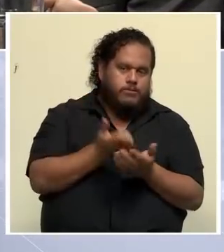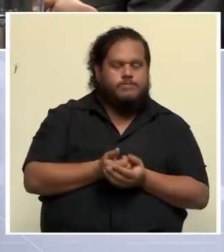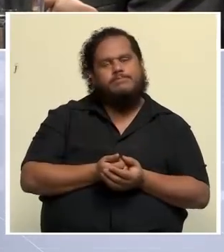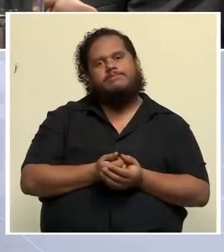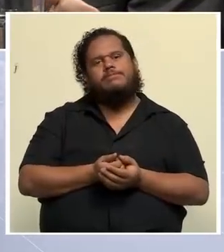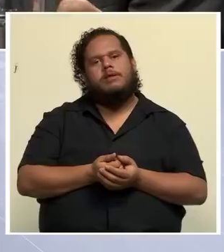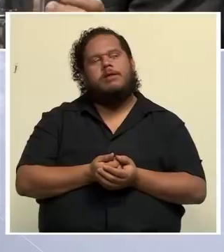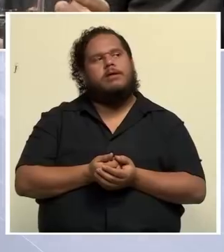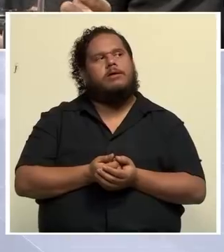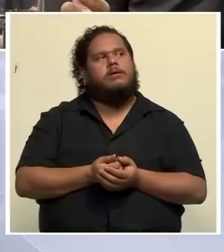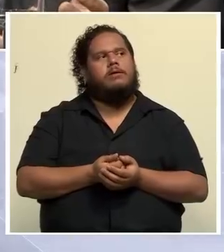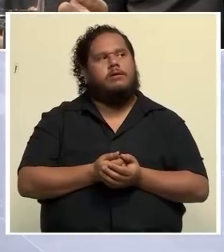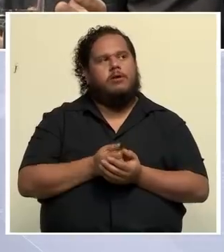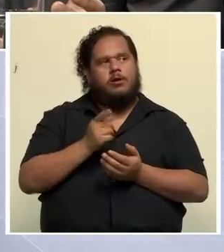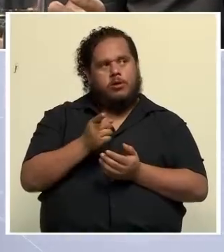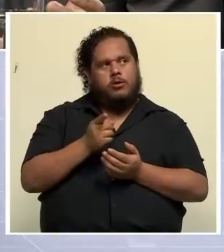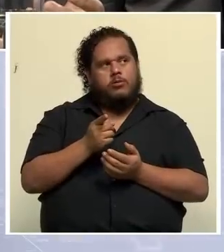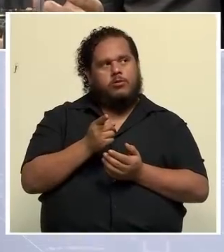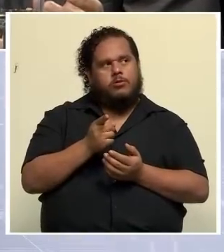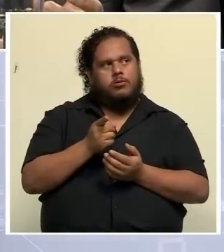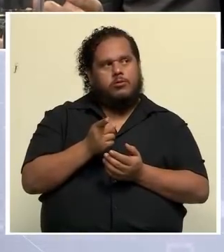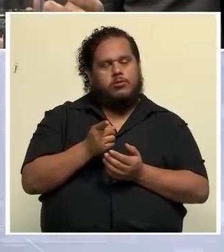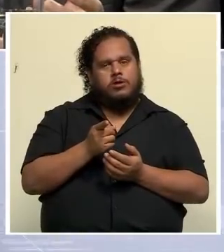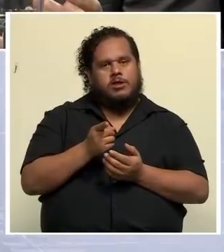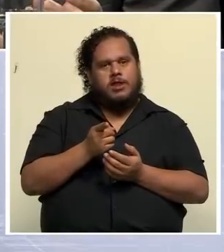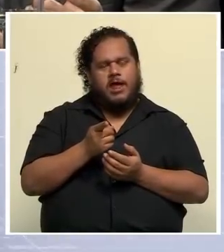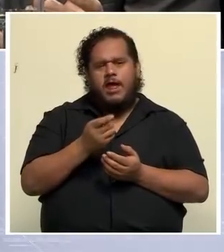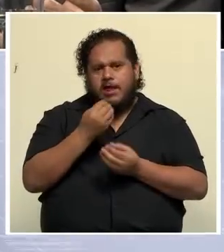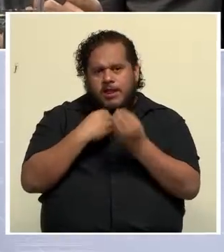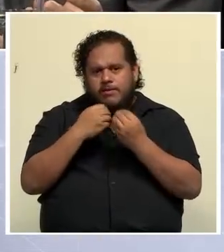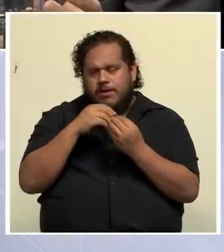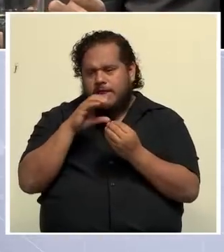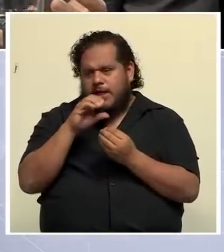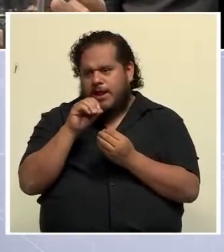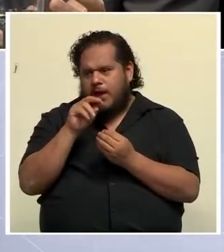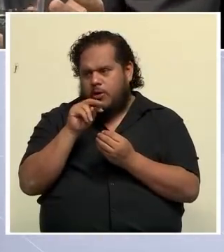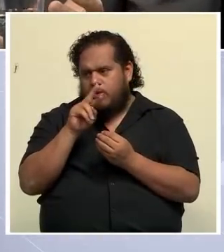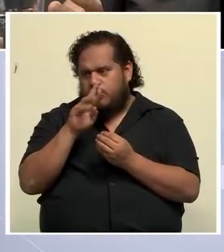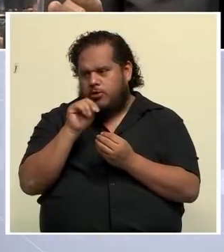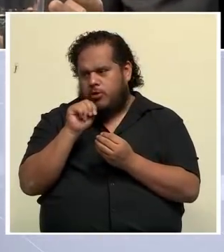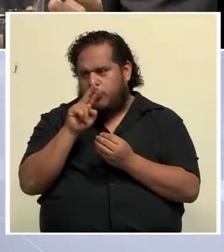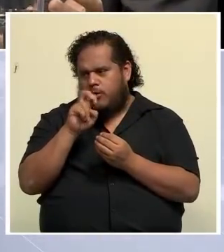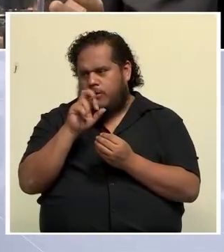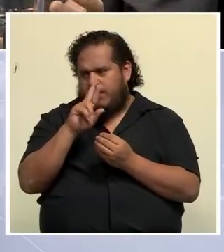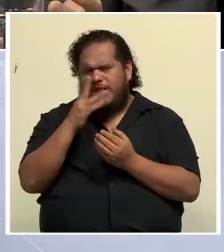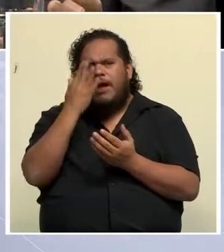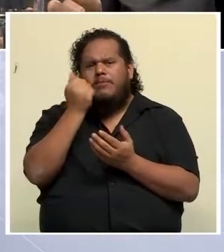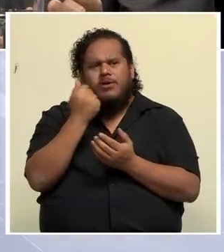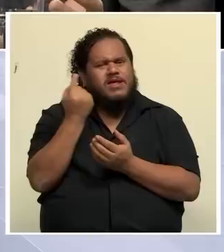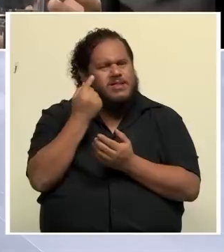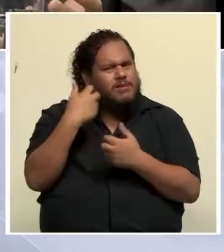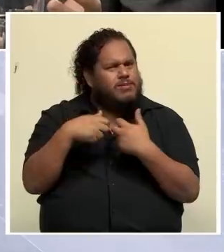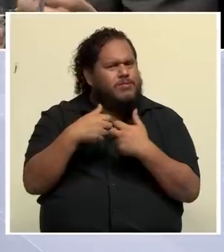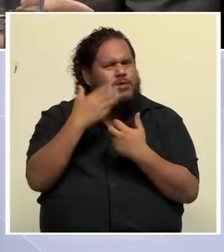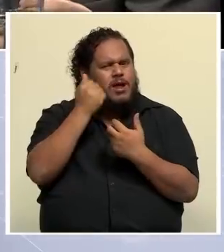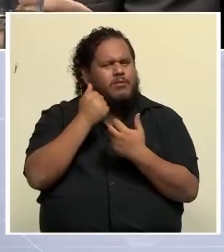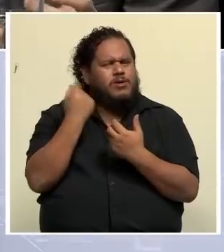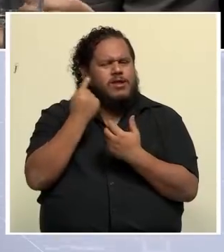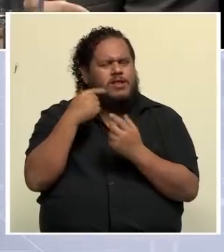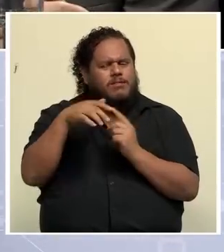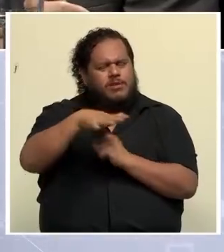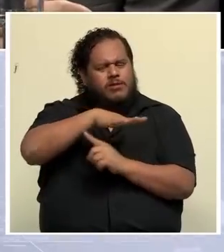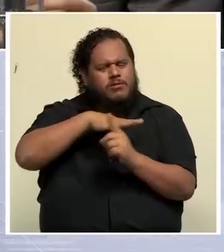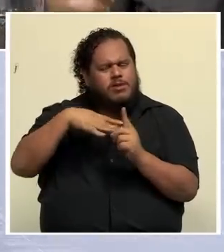Álvaro. ¿Se alimenta usted de la controversia? ¿Por qué siempre rodeado de esta nube